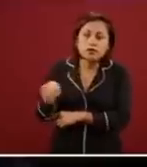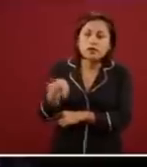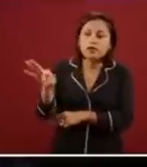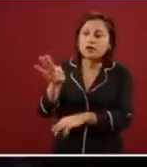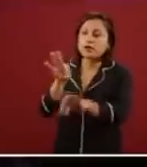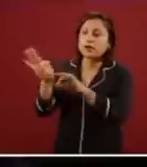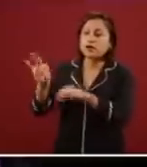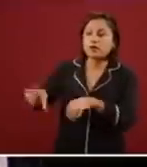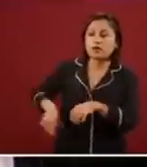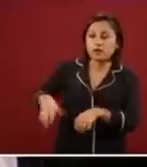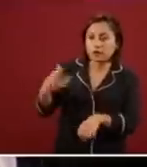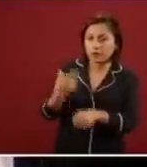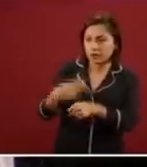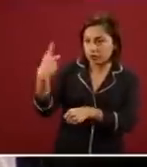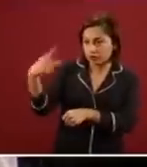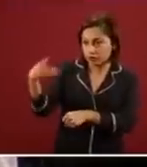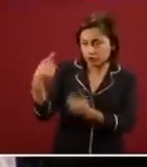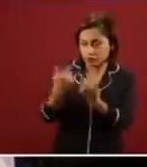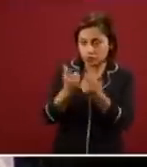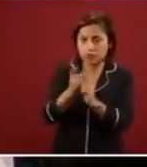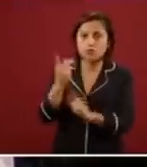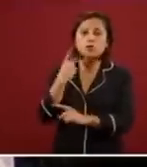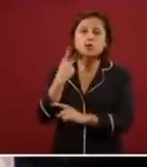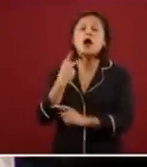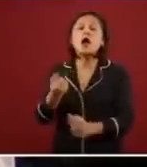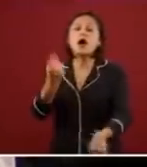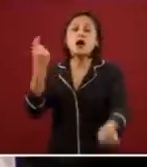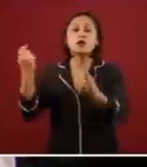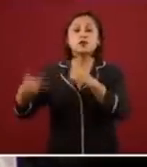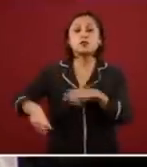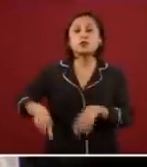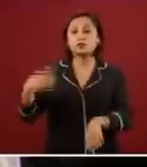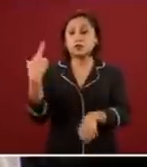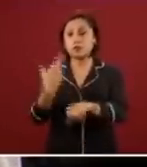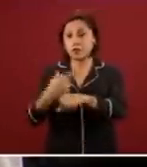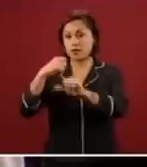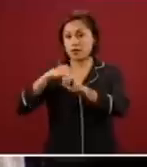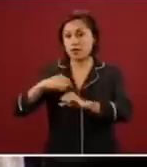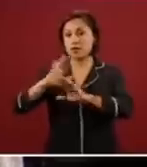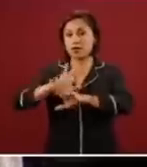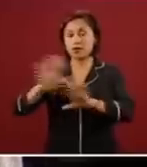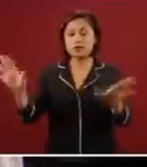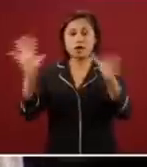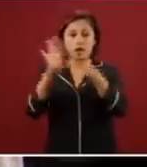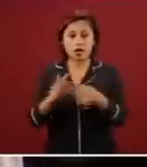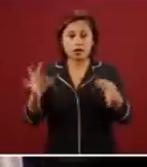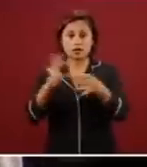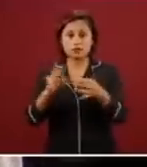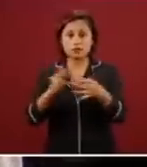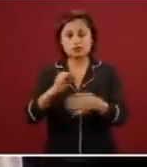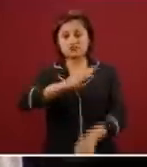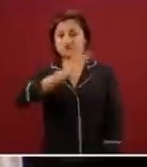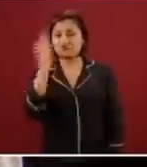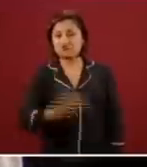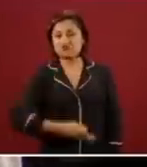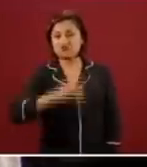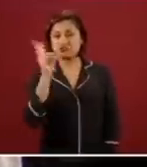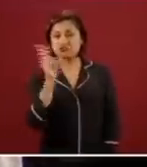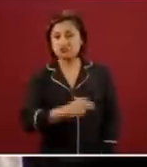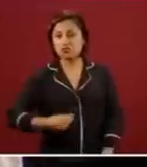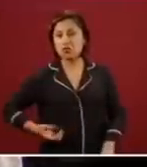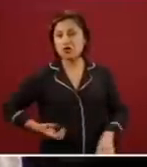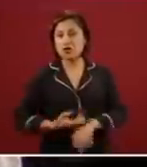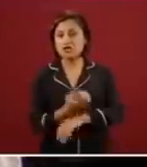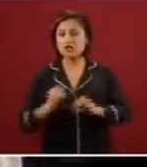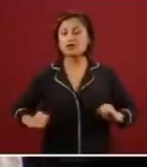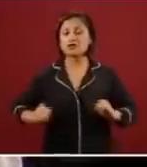Y ellos han incluso ya declarado y lo han oficializado que están en contra y que no van a aceptar de ninguna manera el INSABI y se quedan con